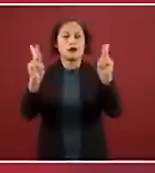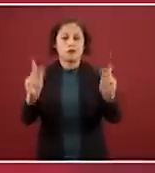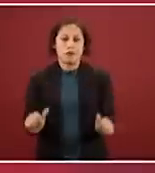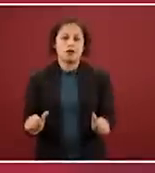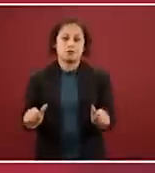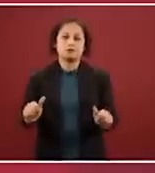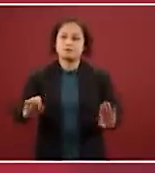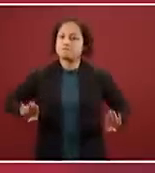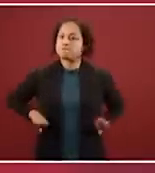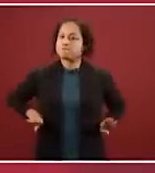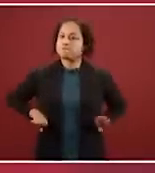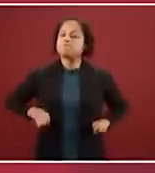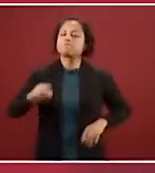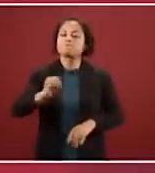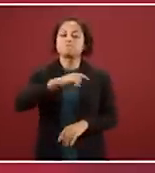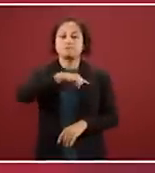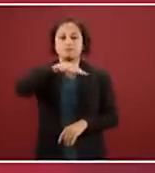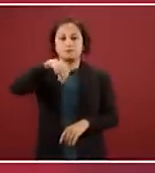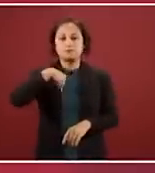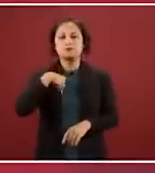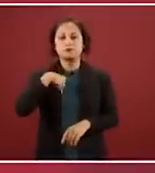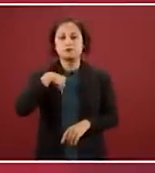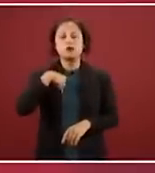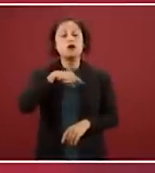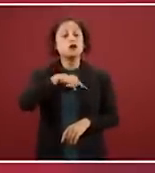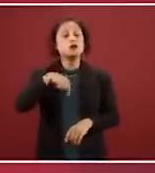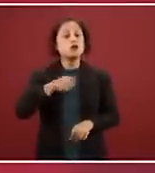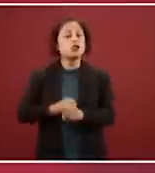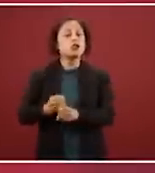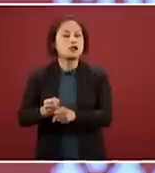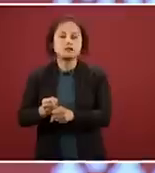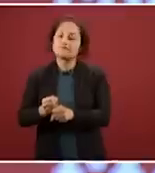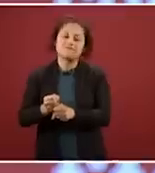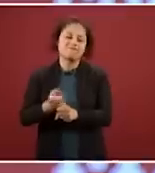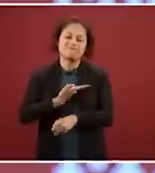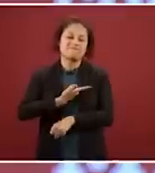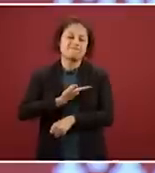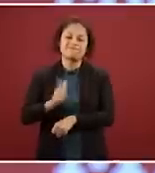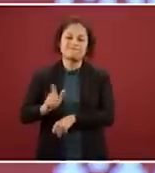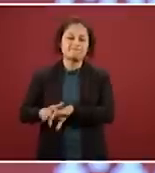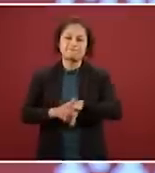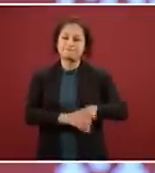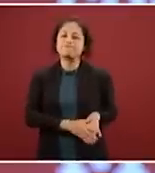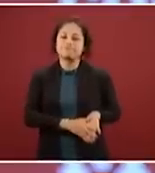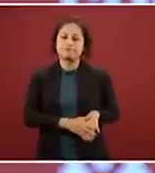Nosotros somos partidarios de la no violencia. Además, así triunfamos.